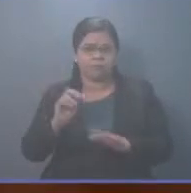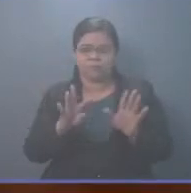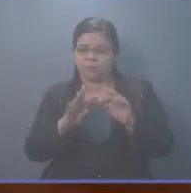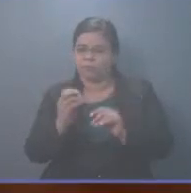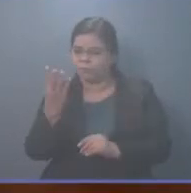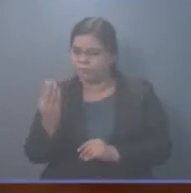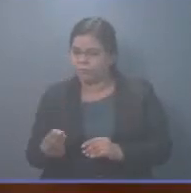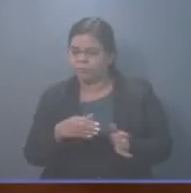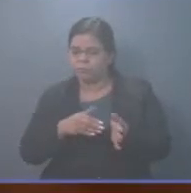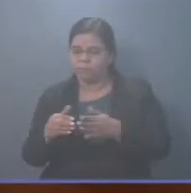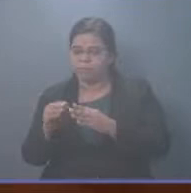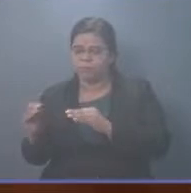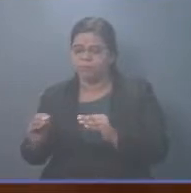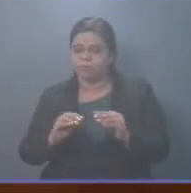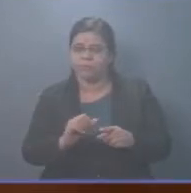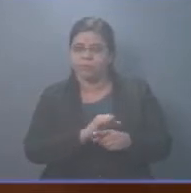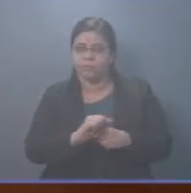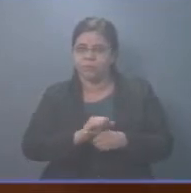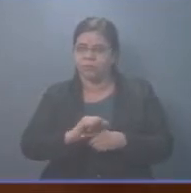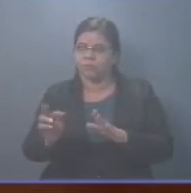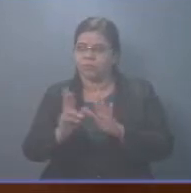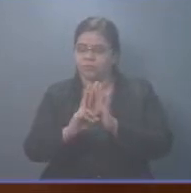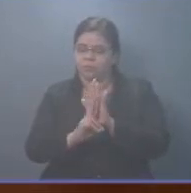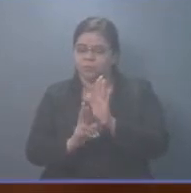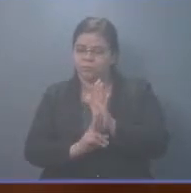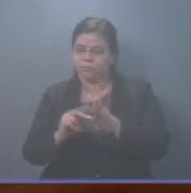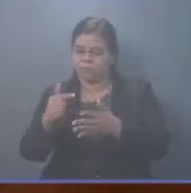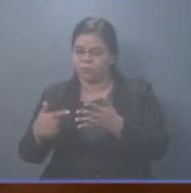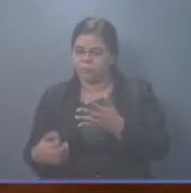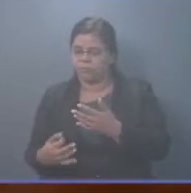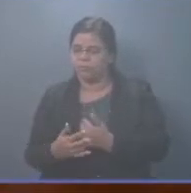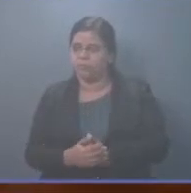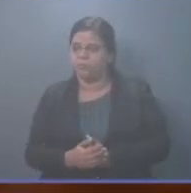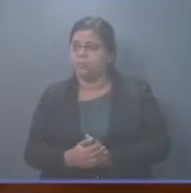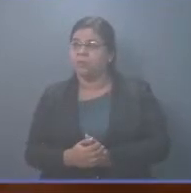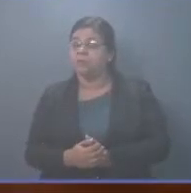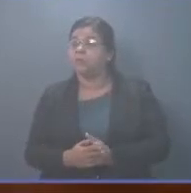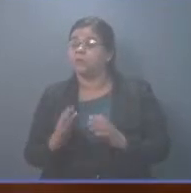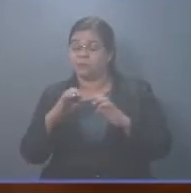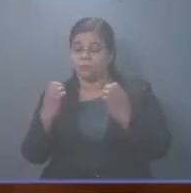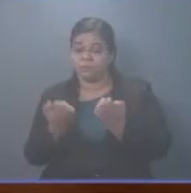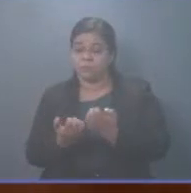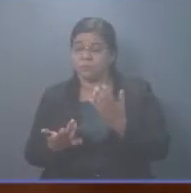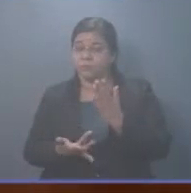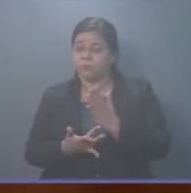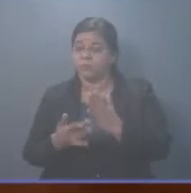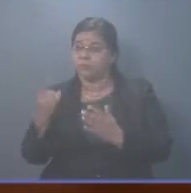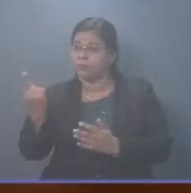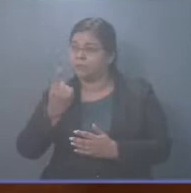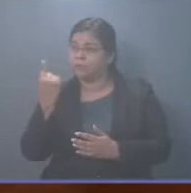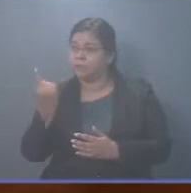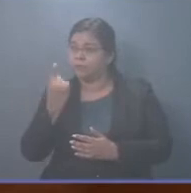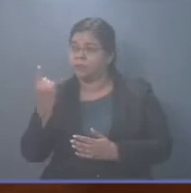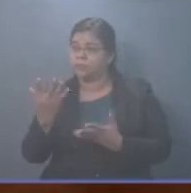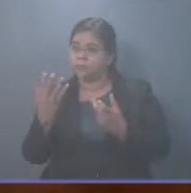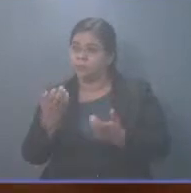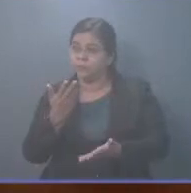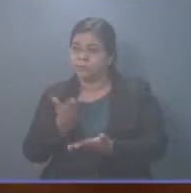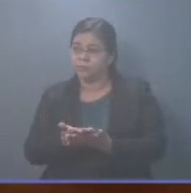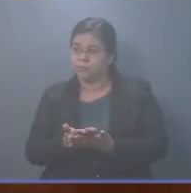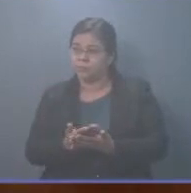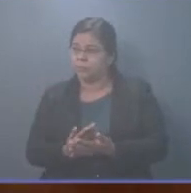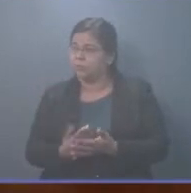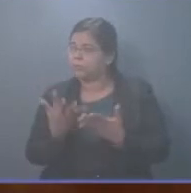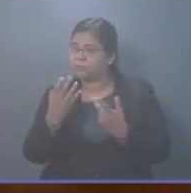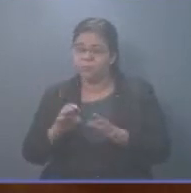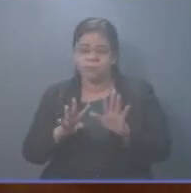a partir de la entrada en vigencia del reglamento de la presente ley. El equipo técnico solo hace una propuesta de que no sean